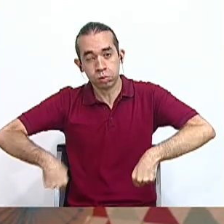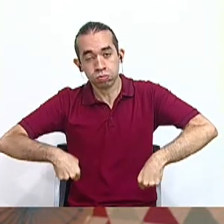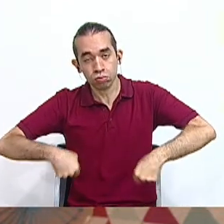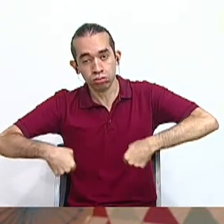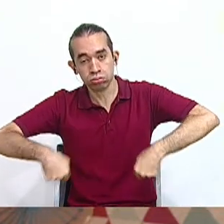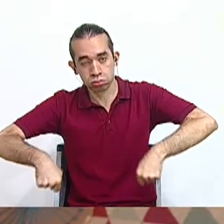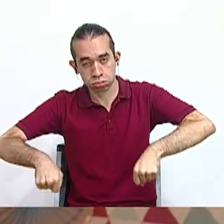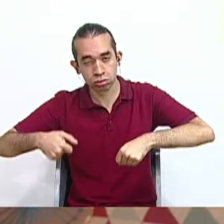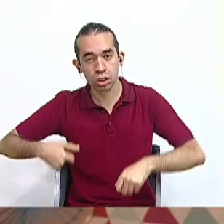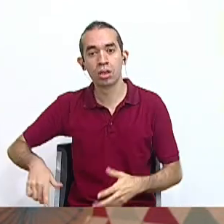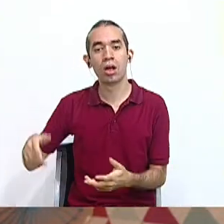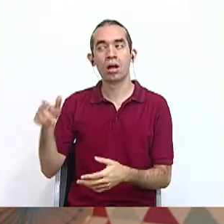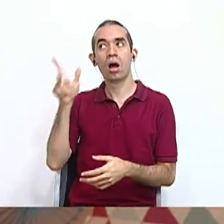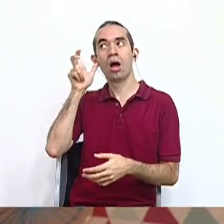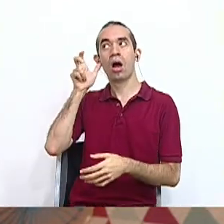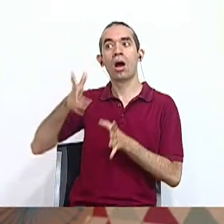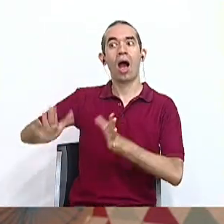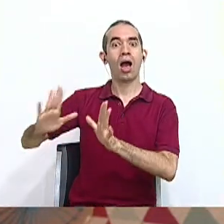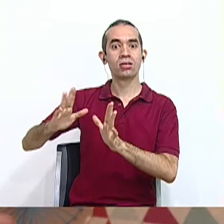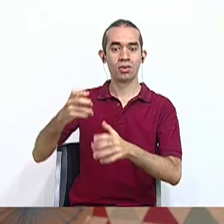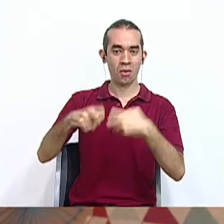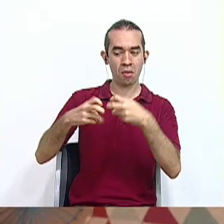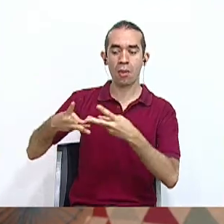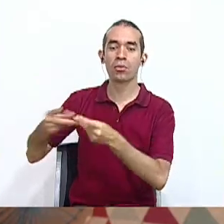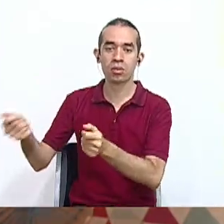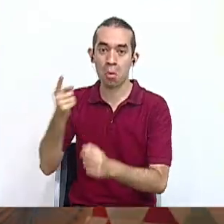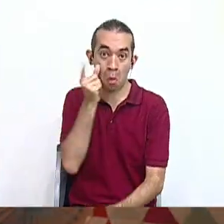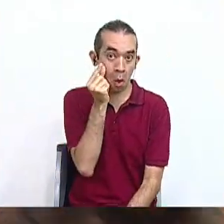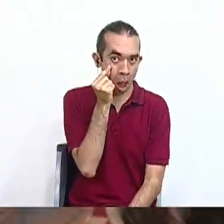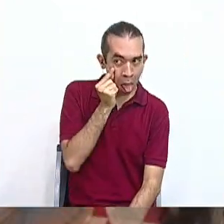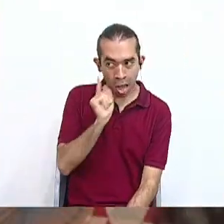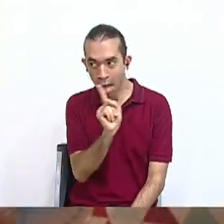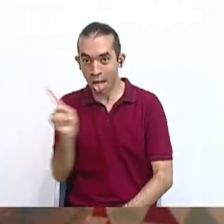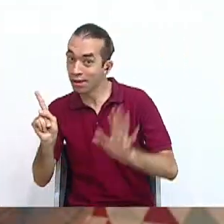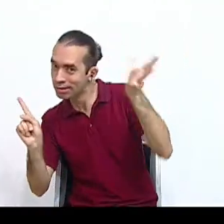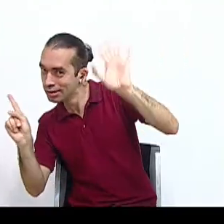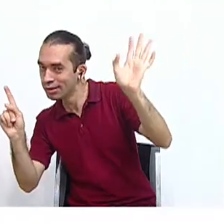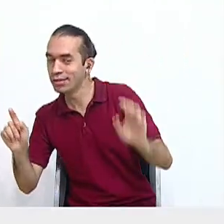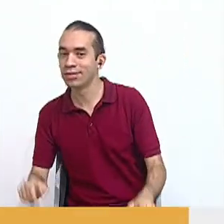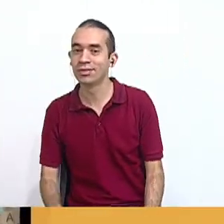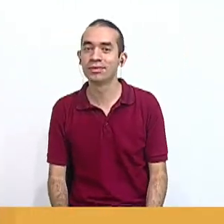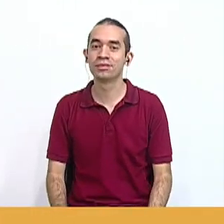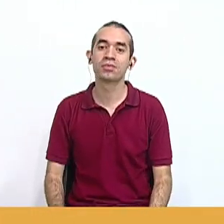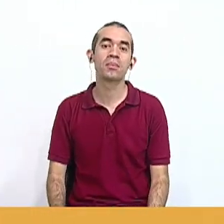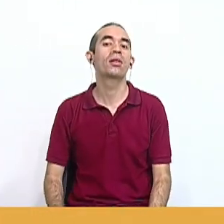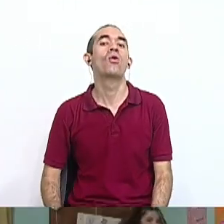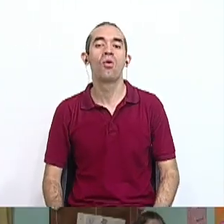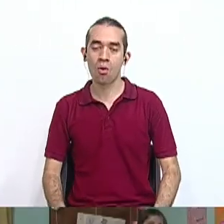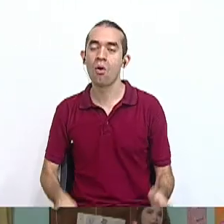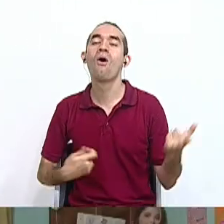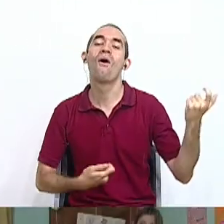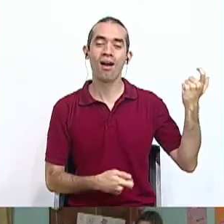calle? Eso es una solución a un problema. Voy a ir a ver cómo está quedando. ¡Nos vemos!